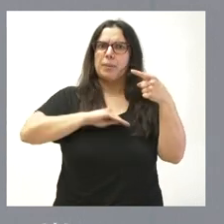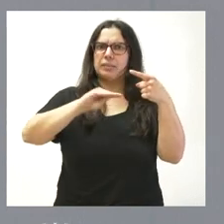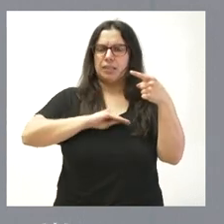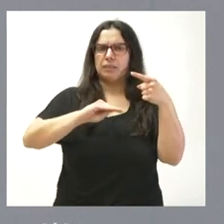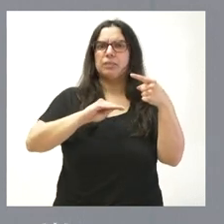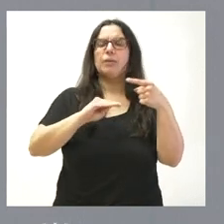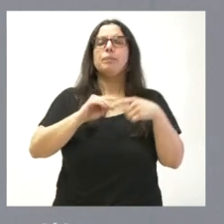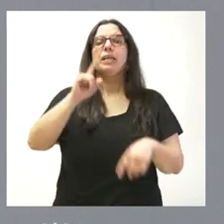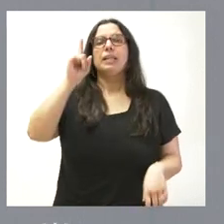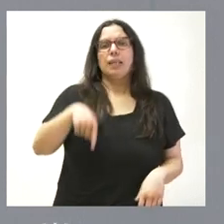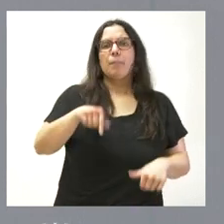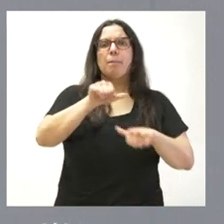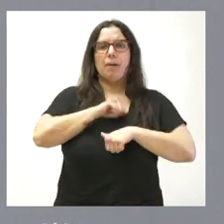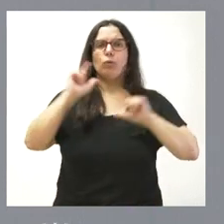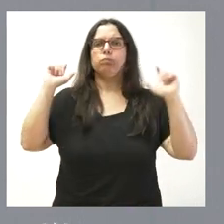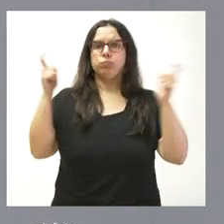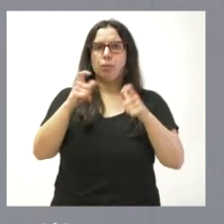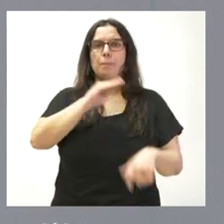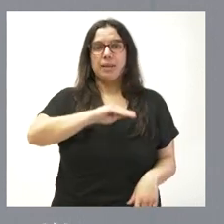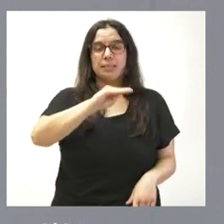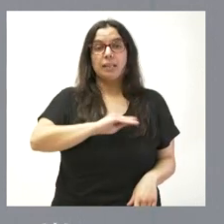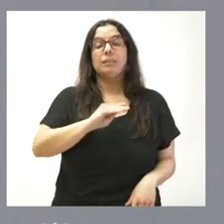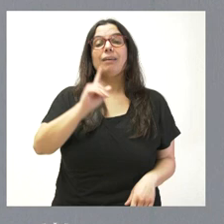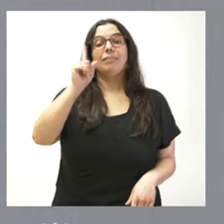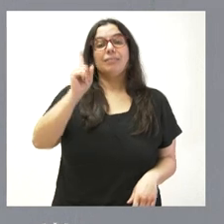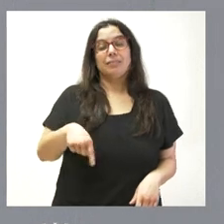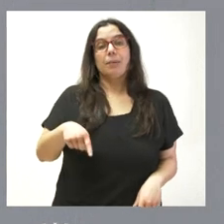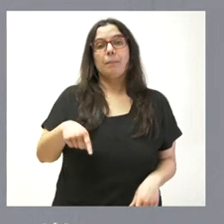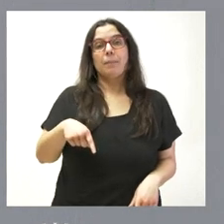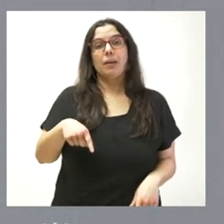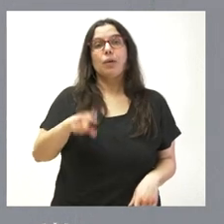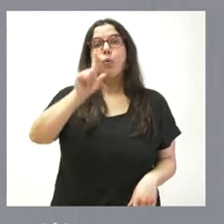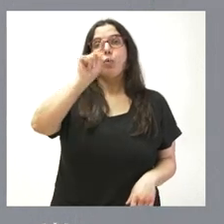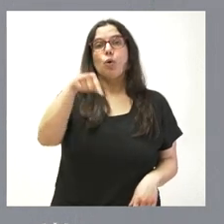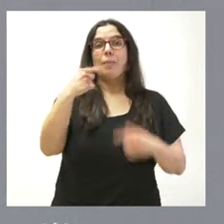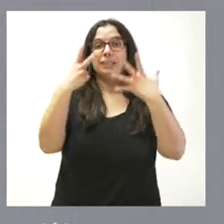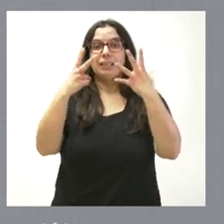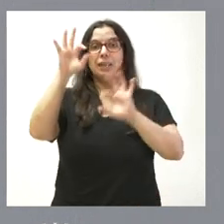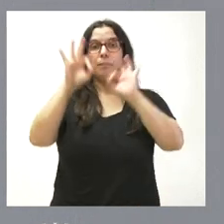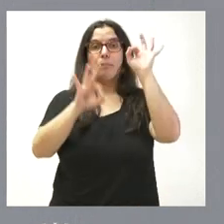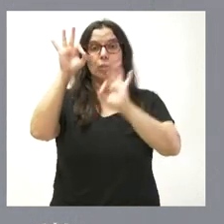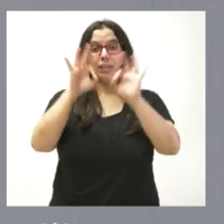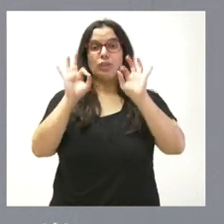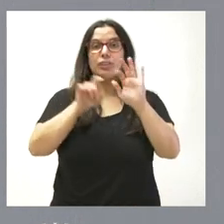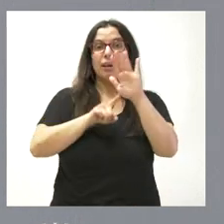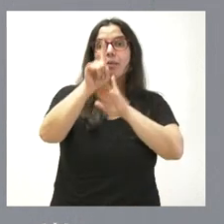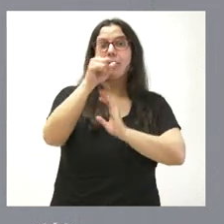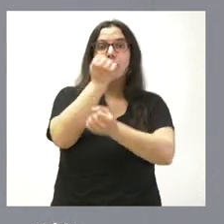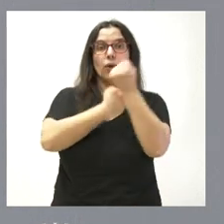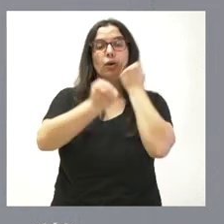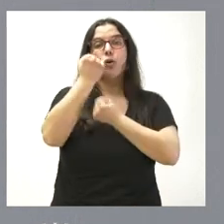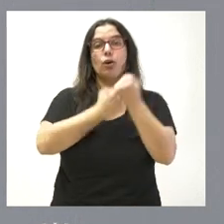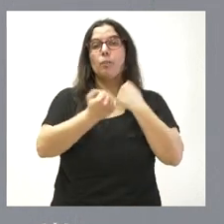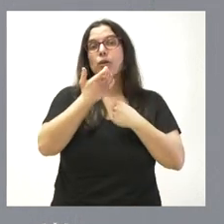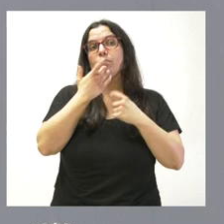tasa de paro y un incremento del 1,7 por del crecimiento económico que en todo